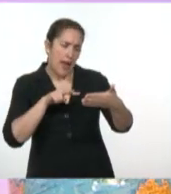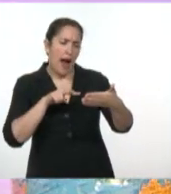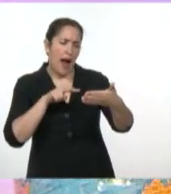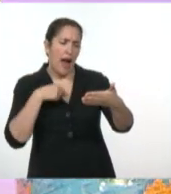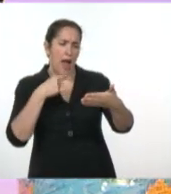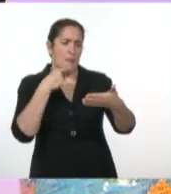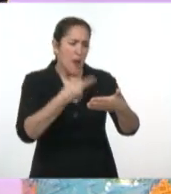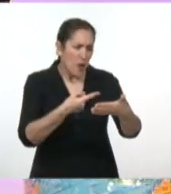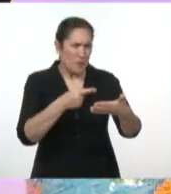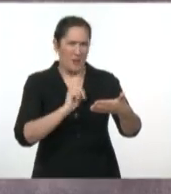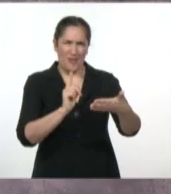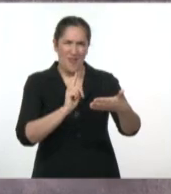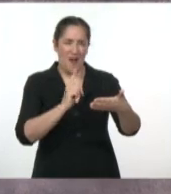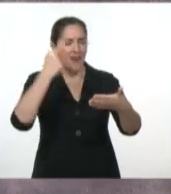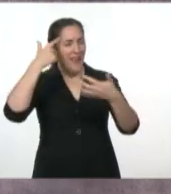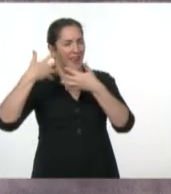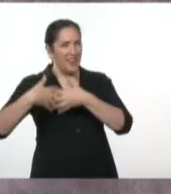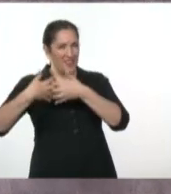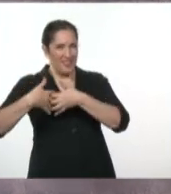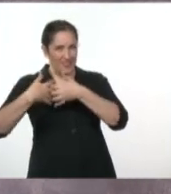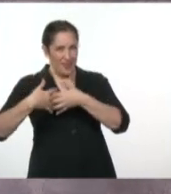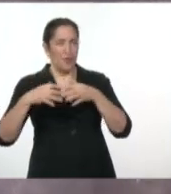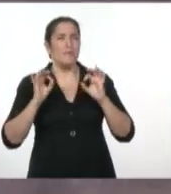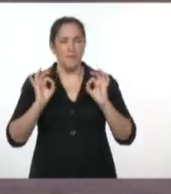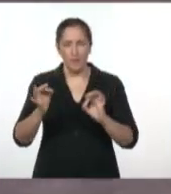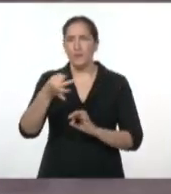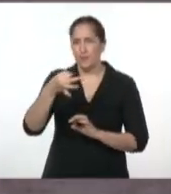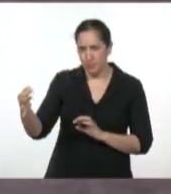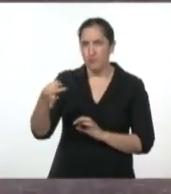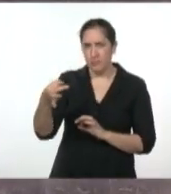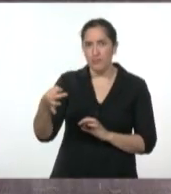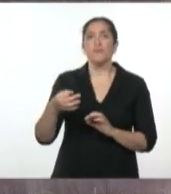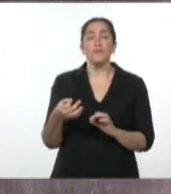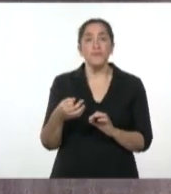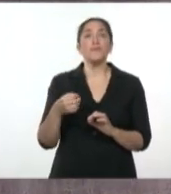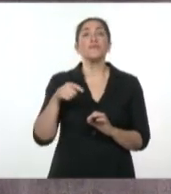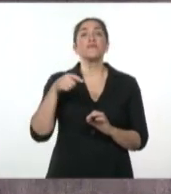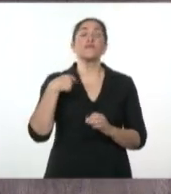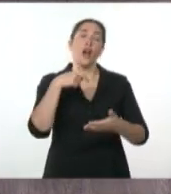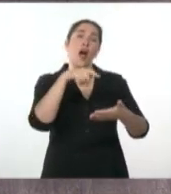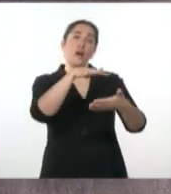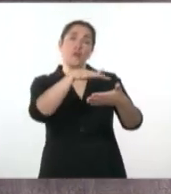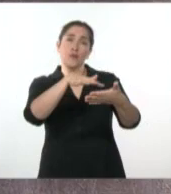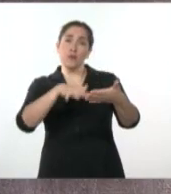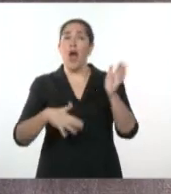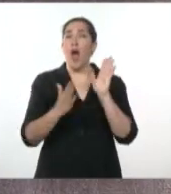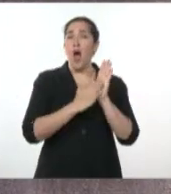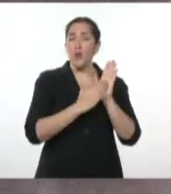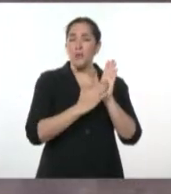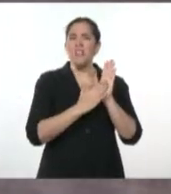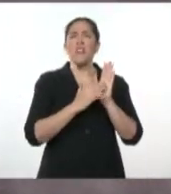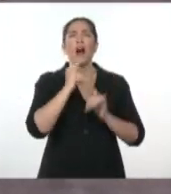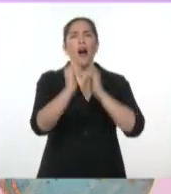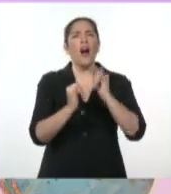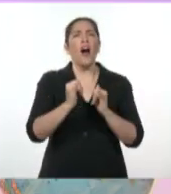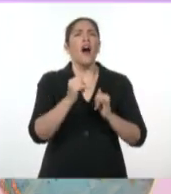contestarla. Exactamente. Y además, cuando se estaba desarrollando el argumento, ¿no?, de la pérdida de interés,